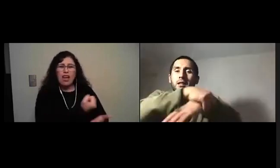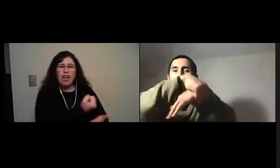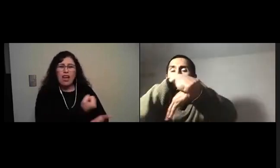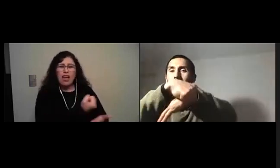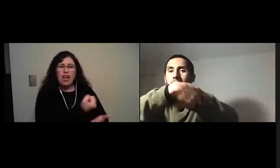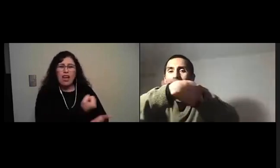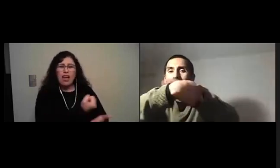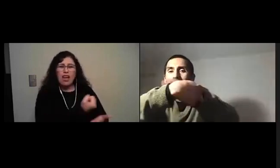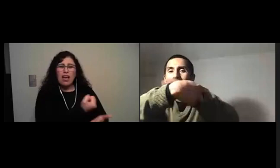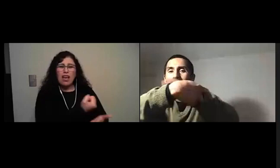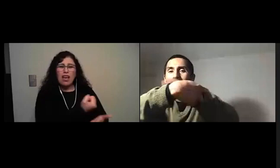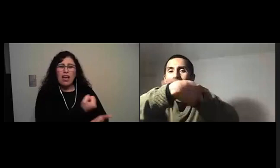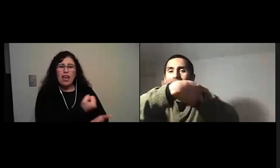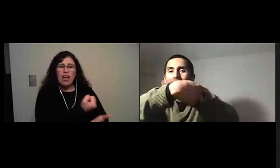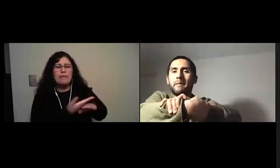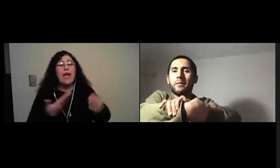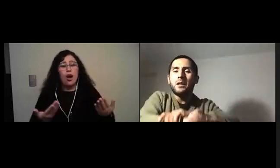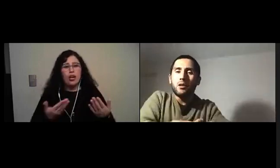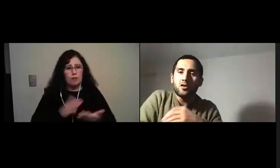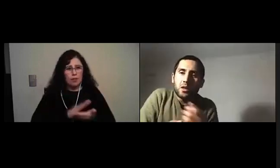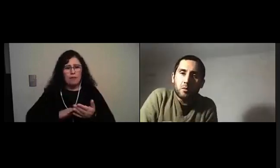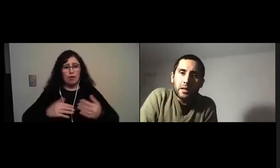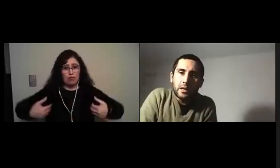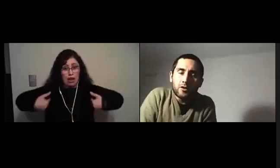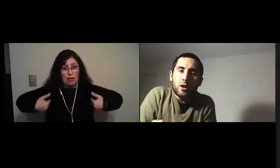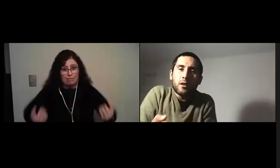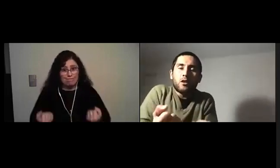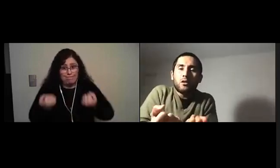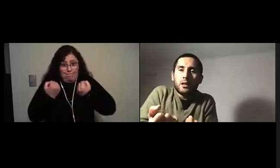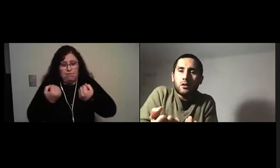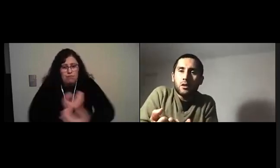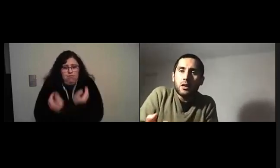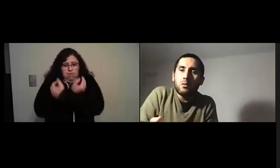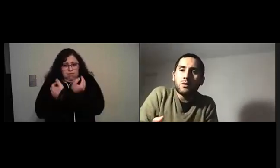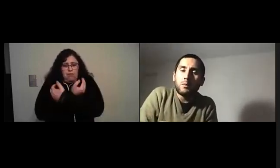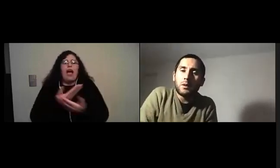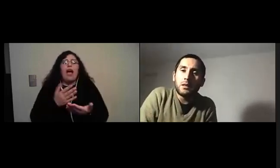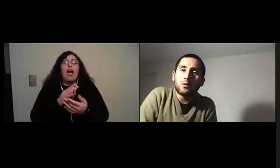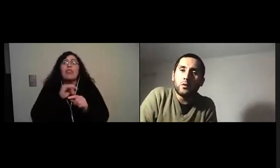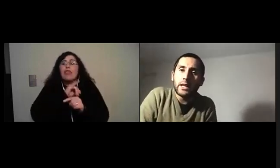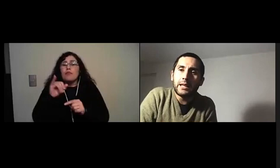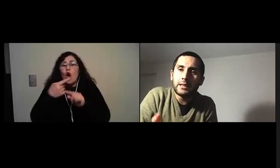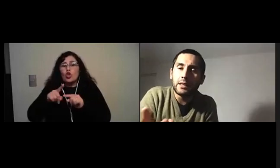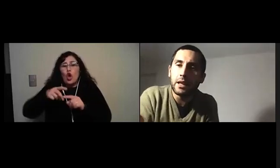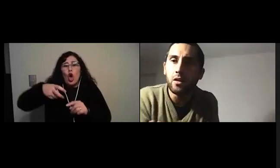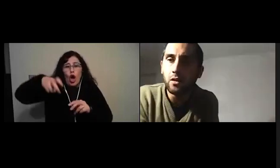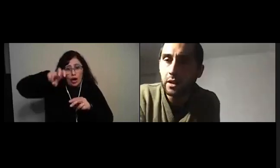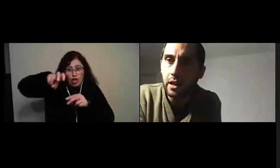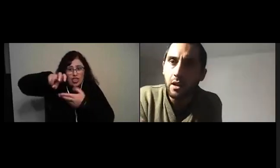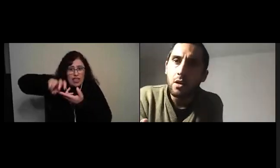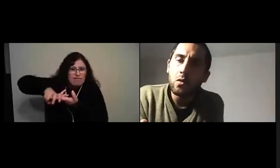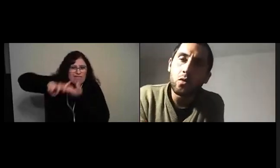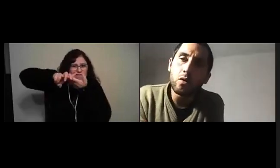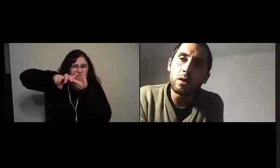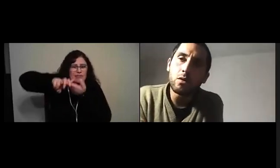¿cierto? Abraza la mano adelante, ¿ya? Y el otro puede tomar de la zona de la rodilla como si el paciente estuviera sentado,